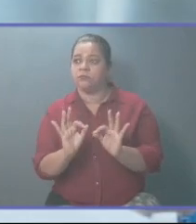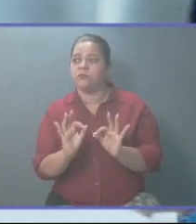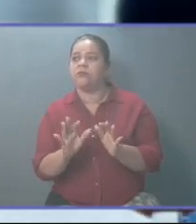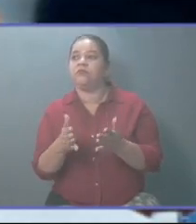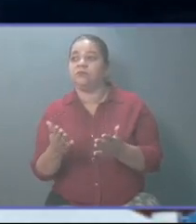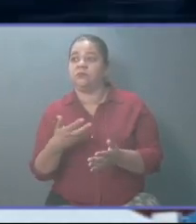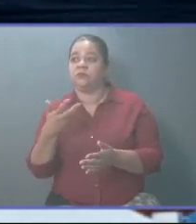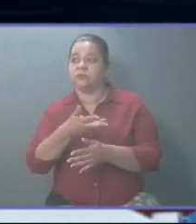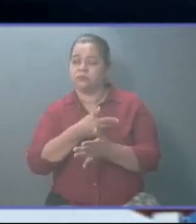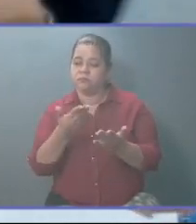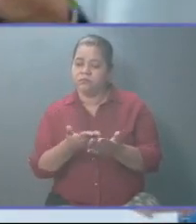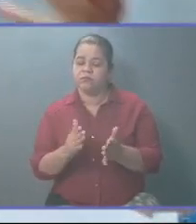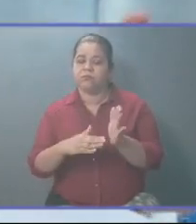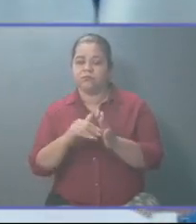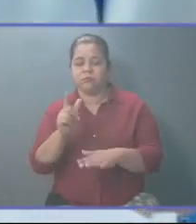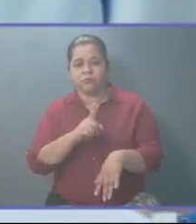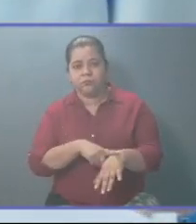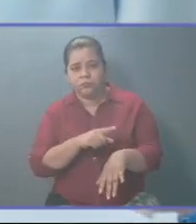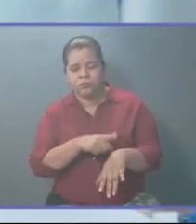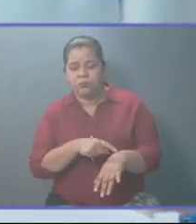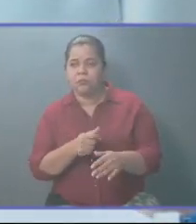lo hacemos con el tiempo.